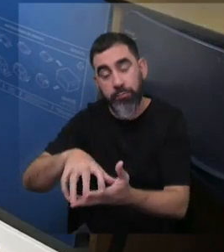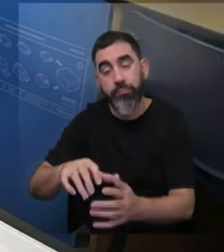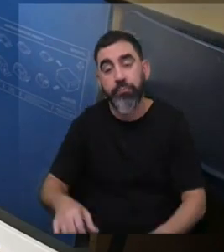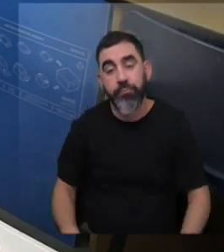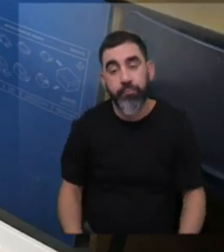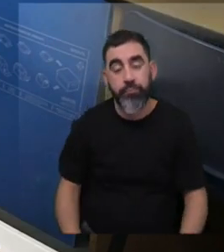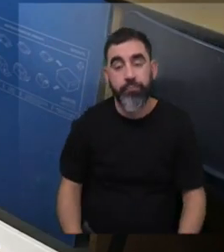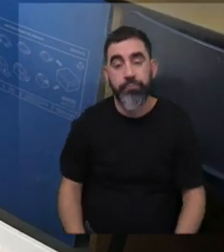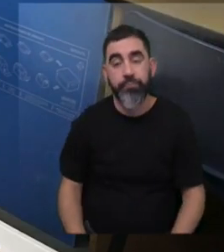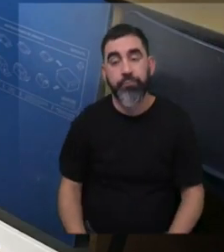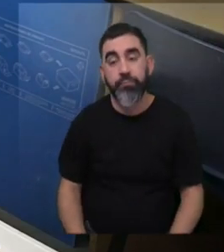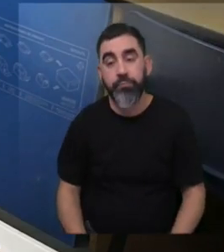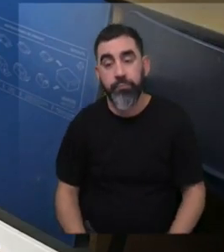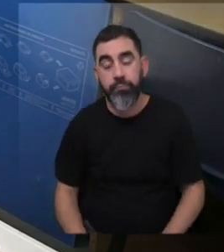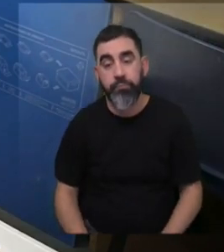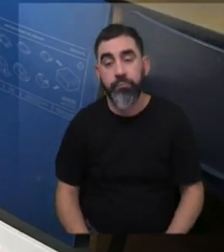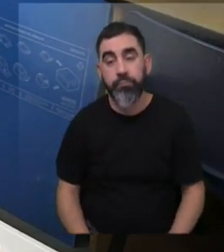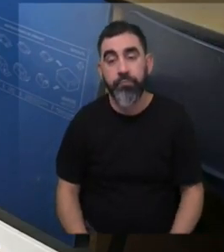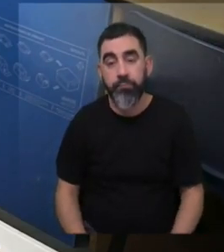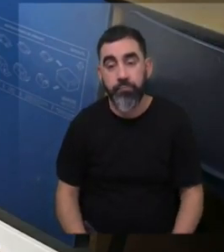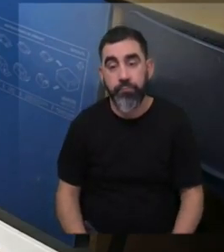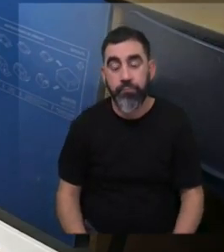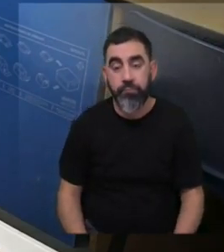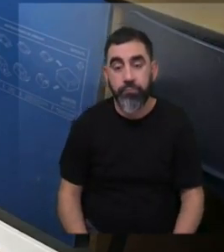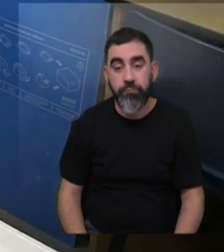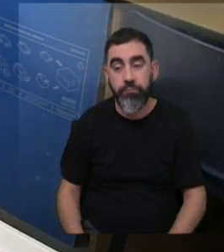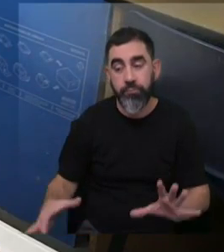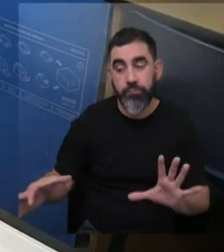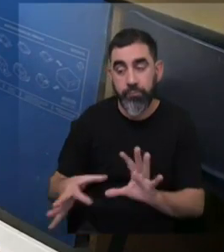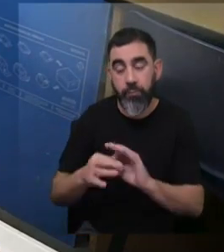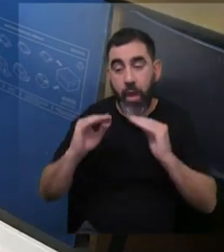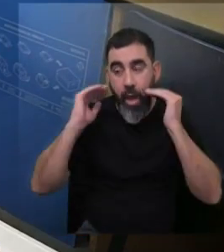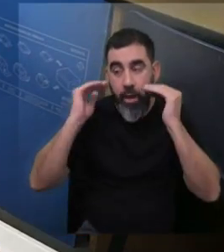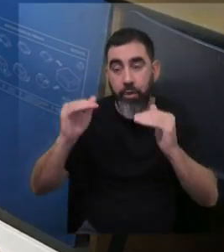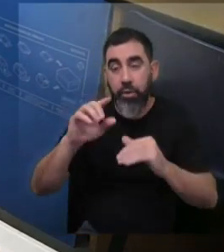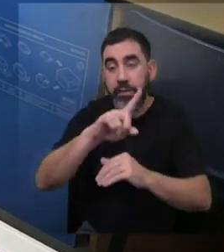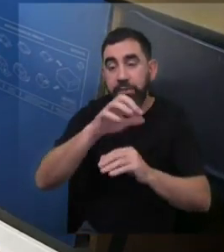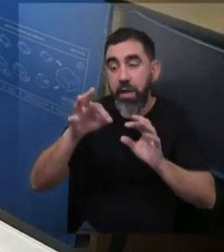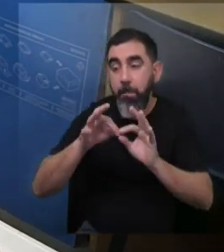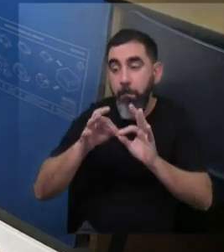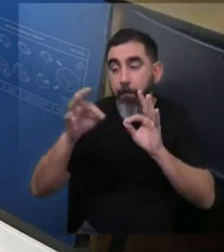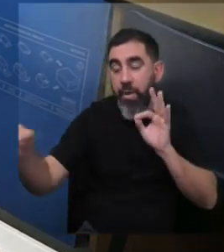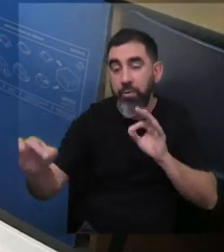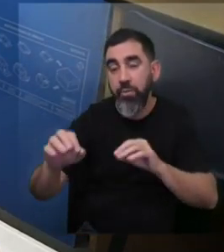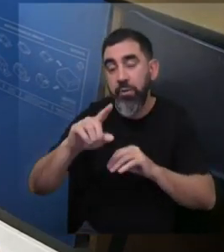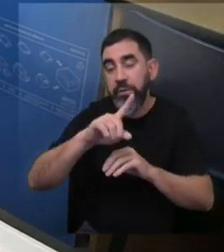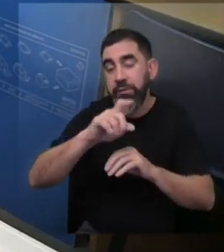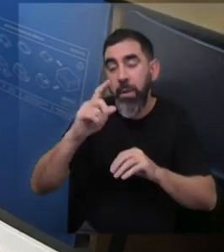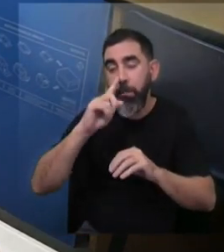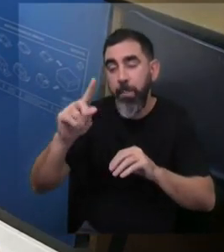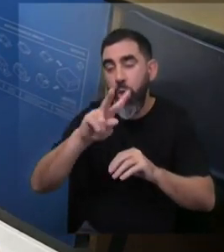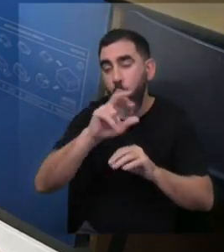otro de los aspectos muy interesantes del alero Tamanduá, asociado al alero a 100 metros, entre 100 y 1.200